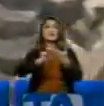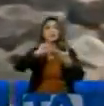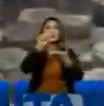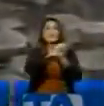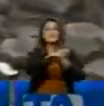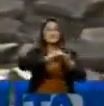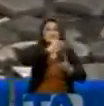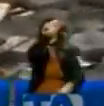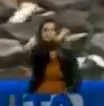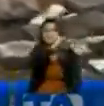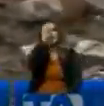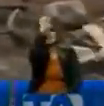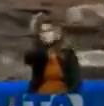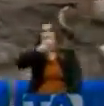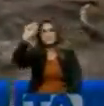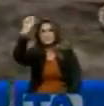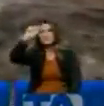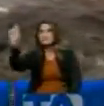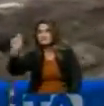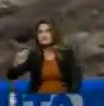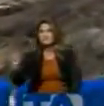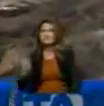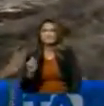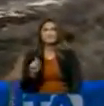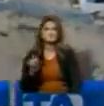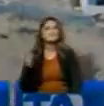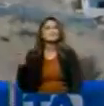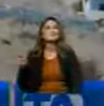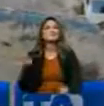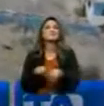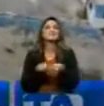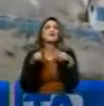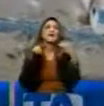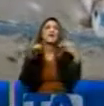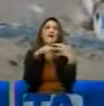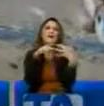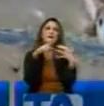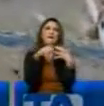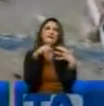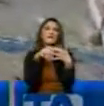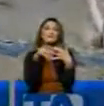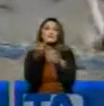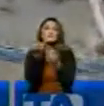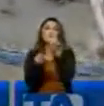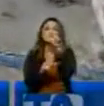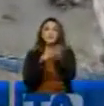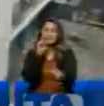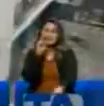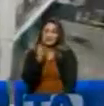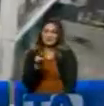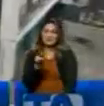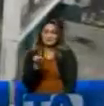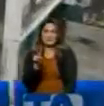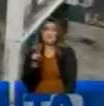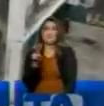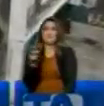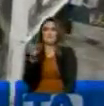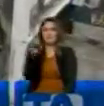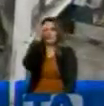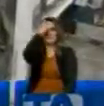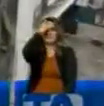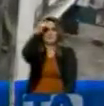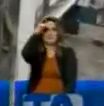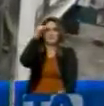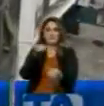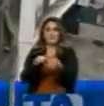Ese sector terminó convertido en un campo minado. Imágenes que quedaron grabadas en la retina de quienes nunca antes habían visto este